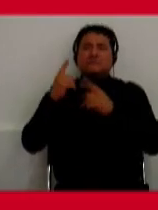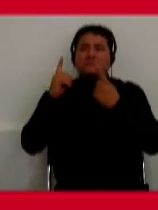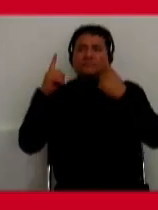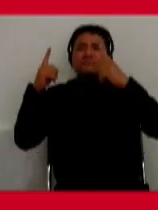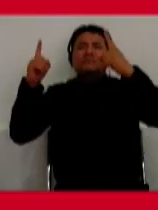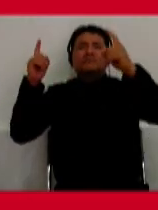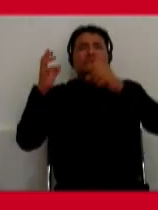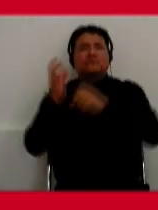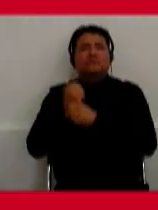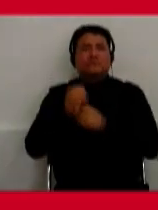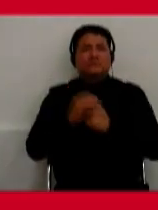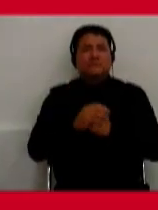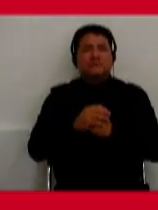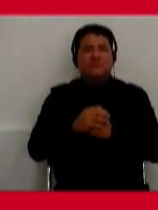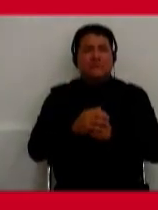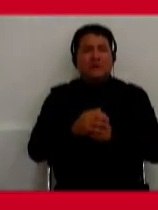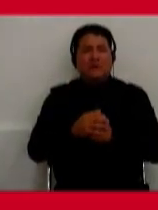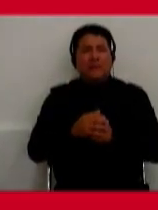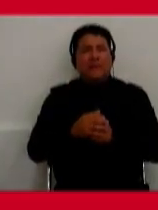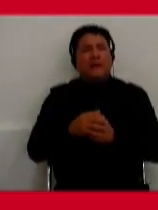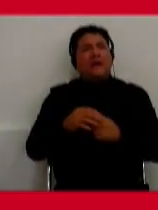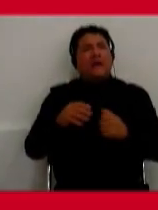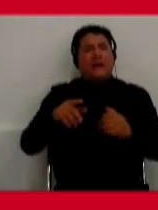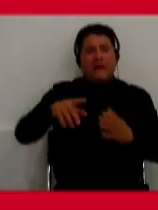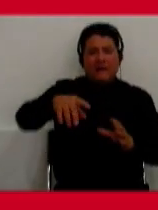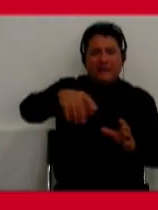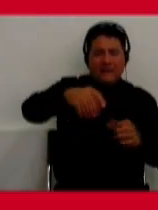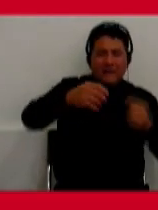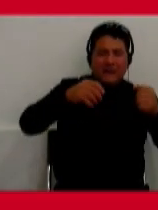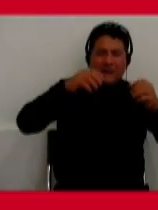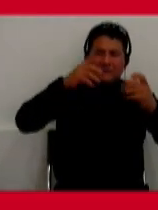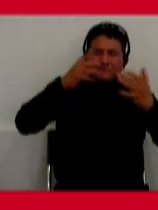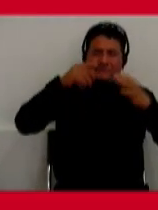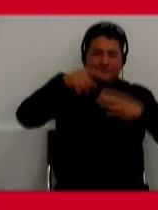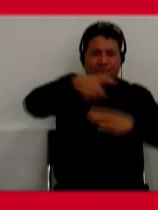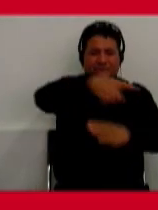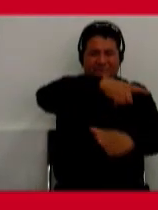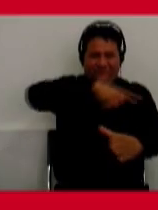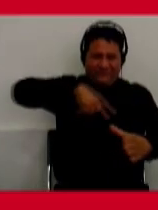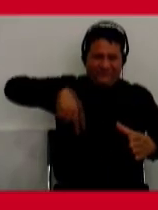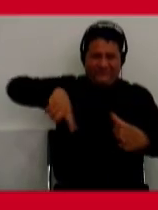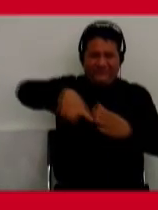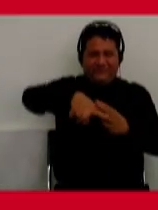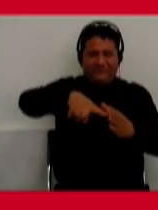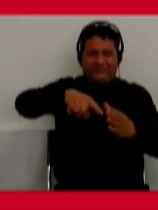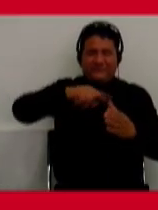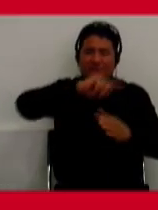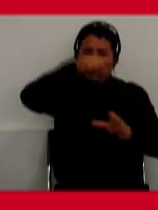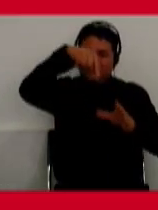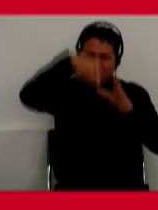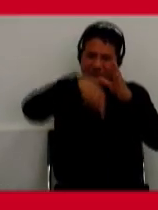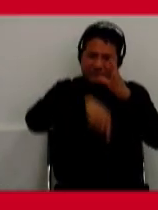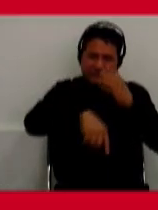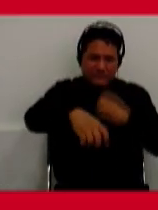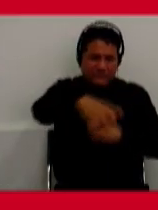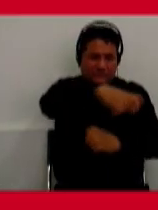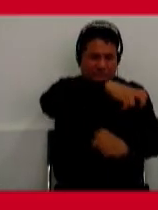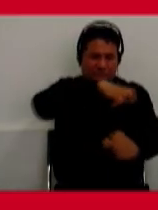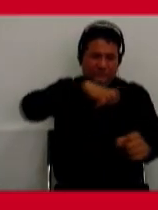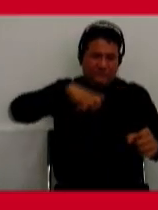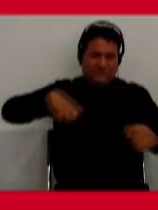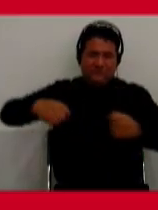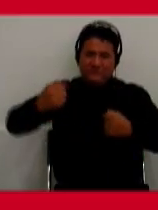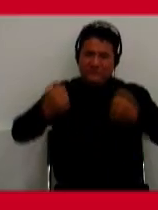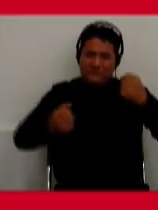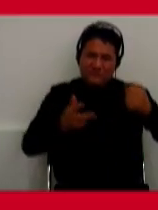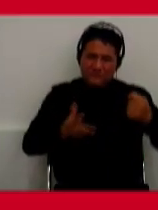en el Tajo Raúl Rojas, donde pudimos mejorar el ángulo interrampa y generar mayor fase de desarrollo en el